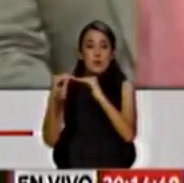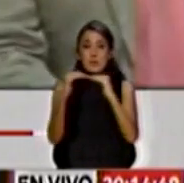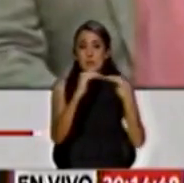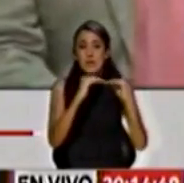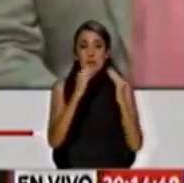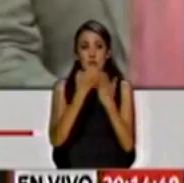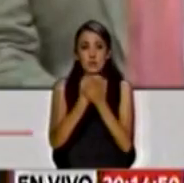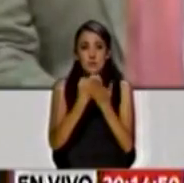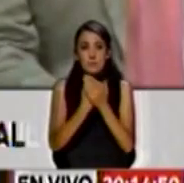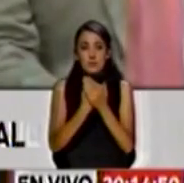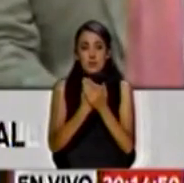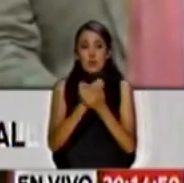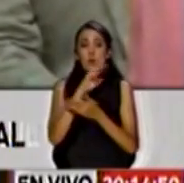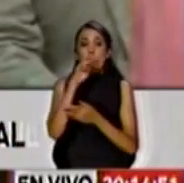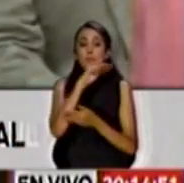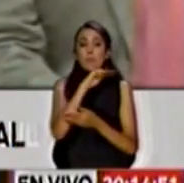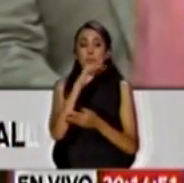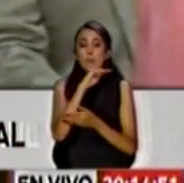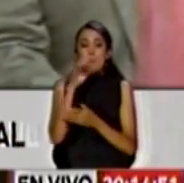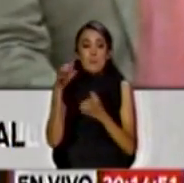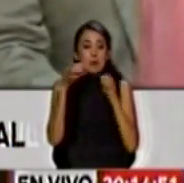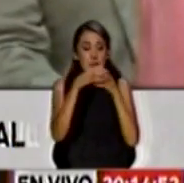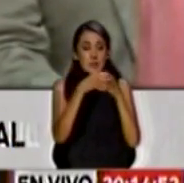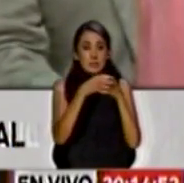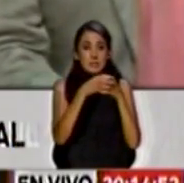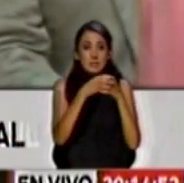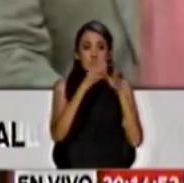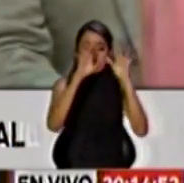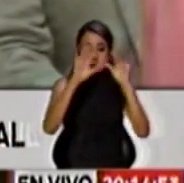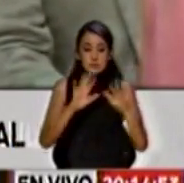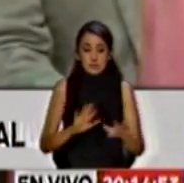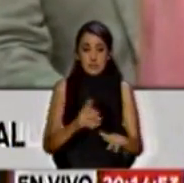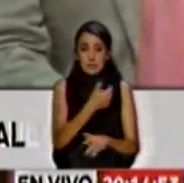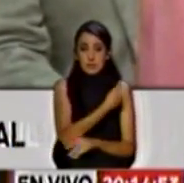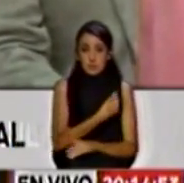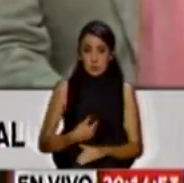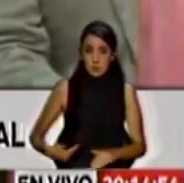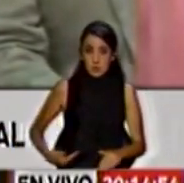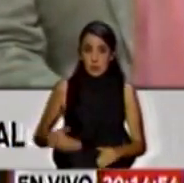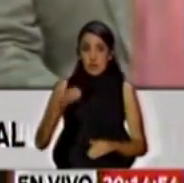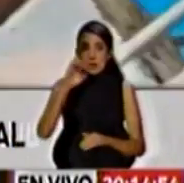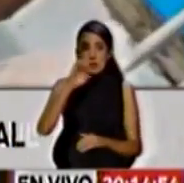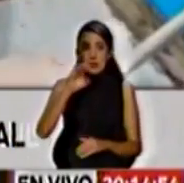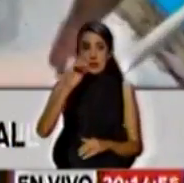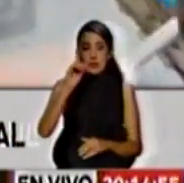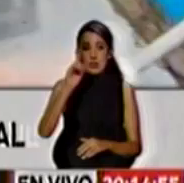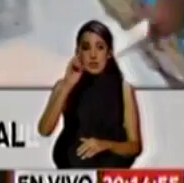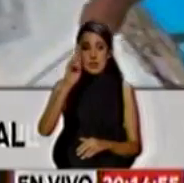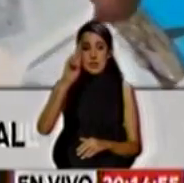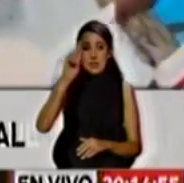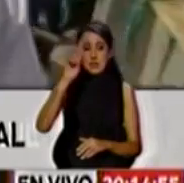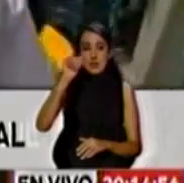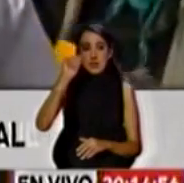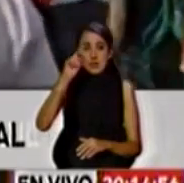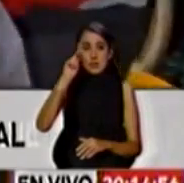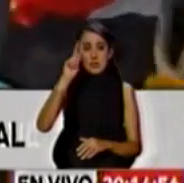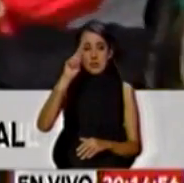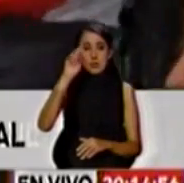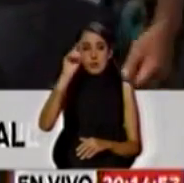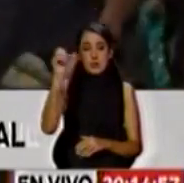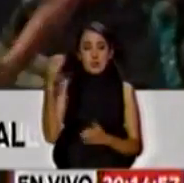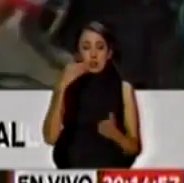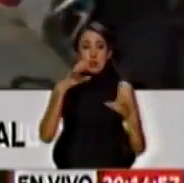desde la ciudad demanda en la provincia de manabí el secretario general de la presidencia eduardo jurado informó que el día es el atunero y